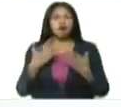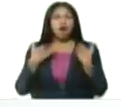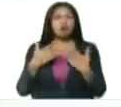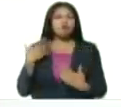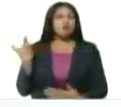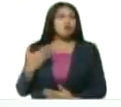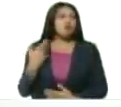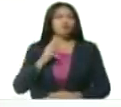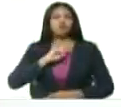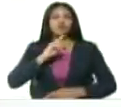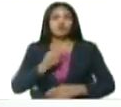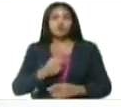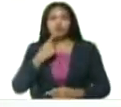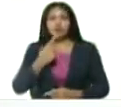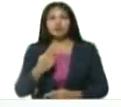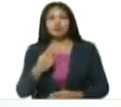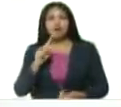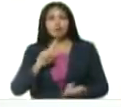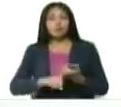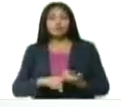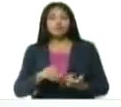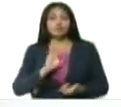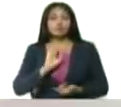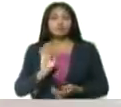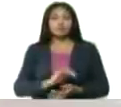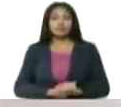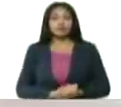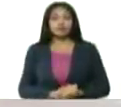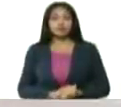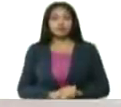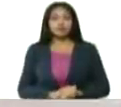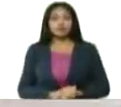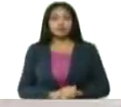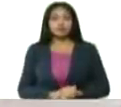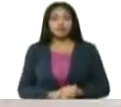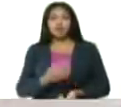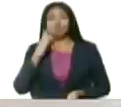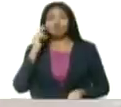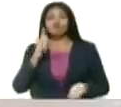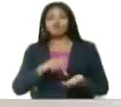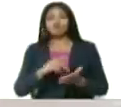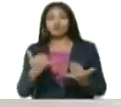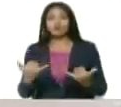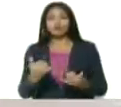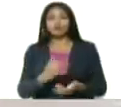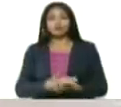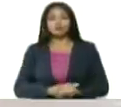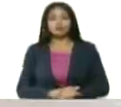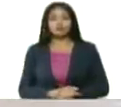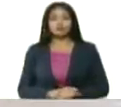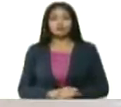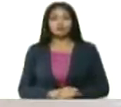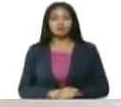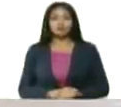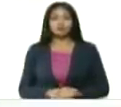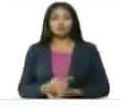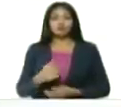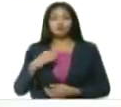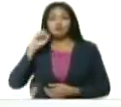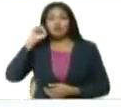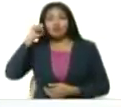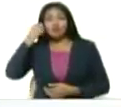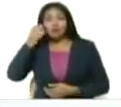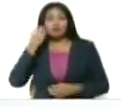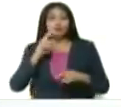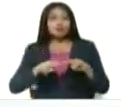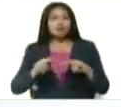decía a Cilia, mi esposa Cilia, presente, que yo recuerdo, mis recuerdos de